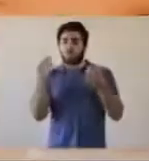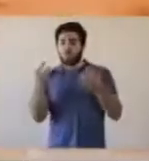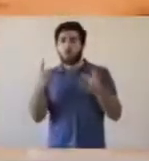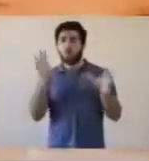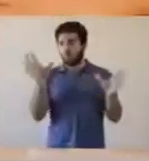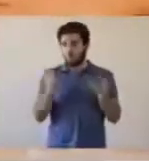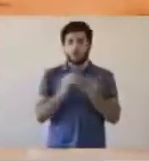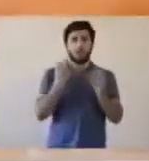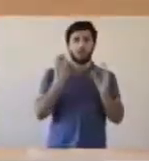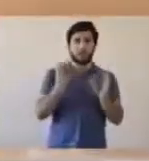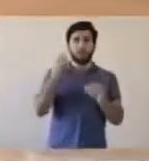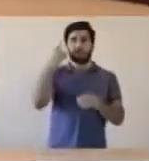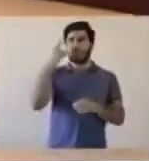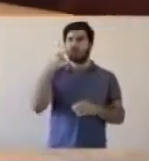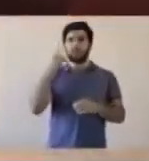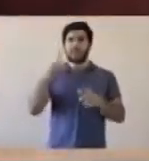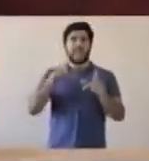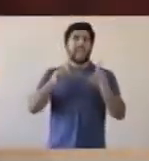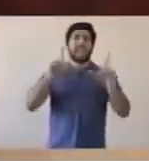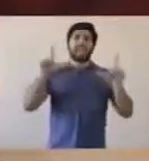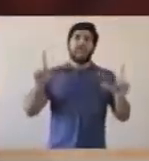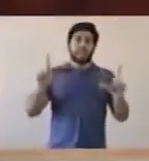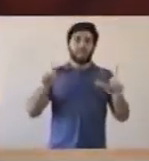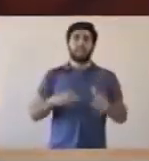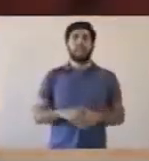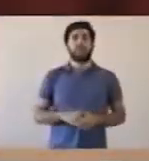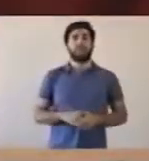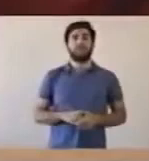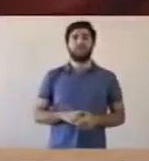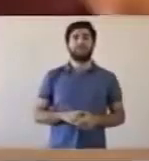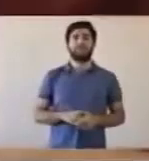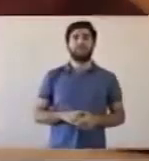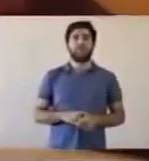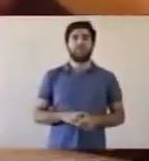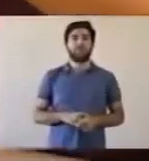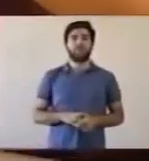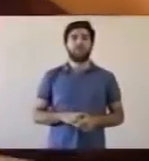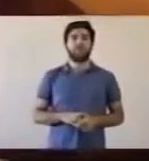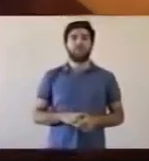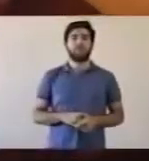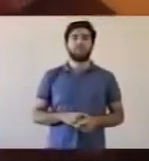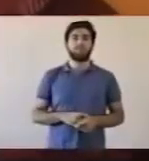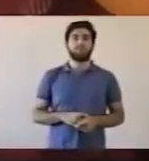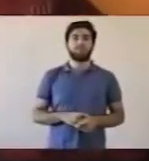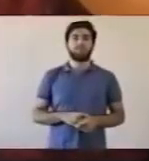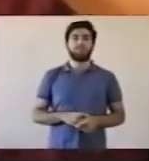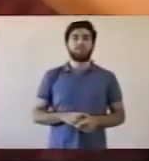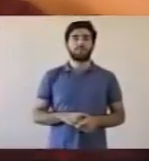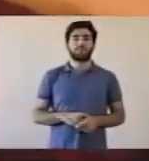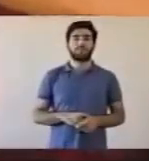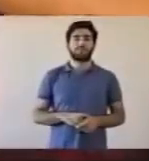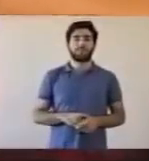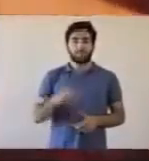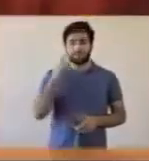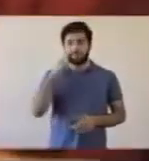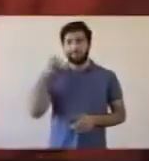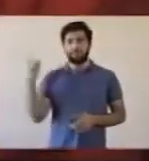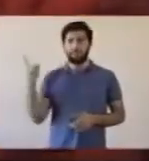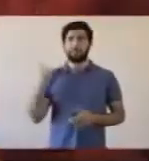tan grande, ¿sí? Vamos a partirlo, ya sea con nuestras manos o con una tijera,